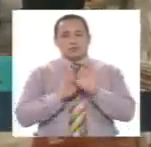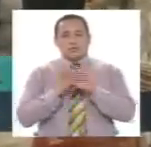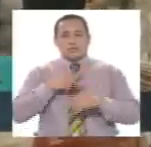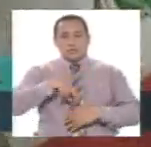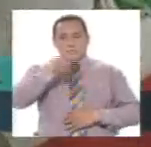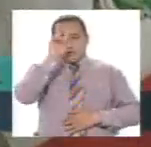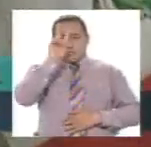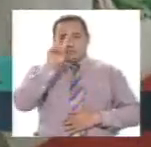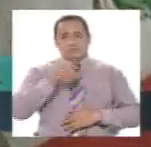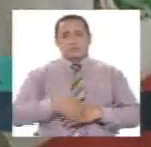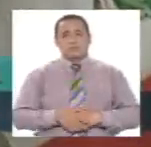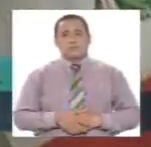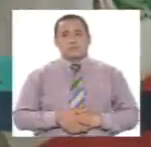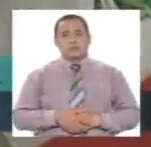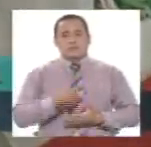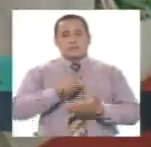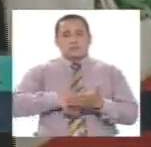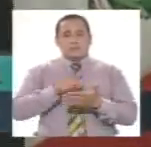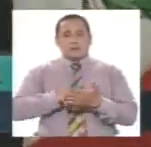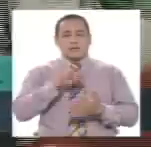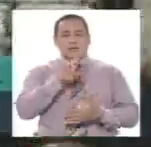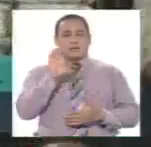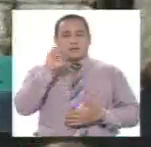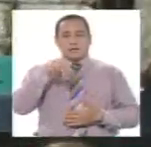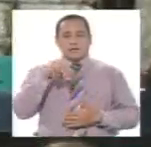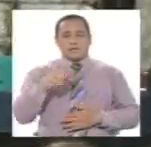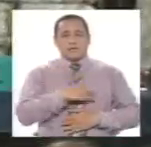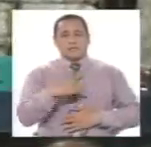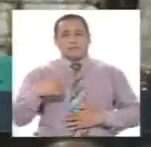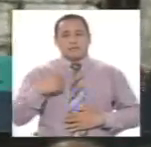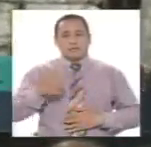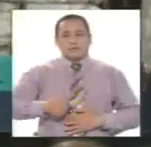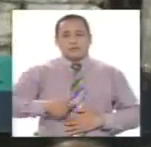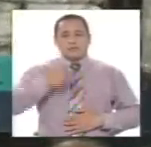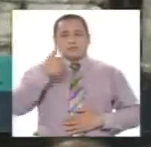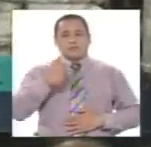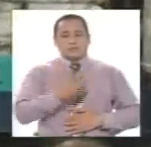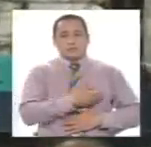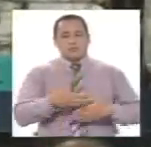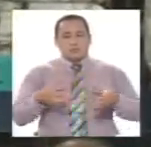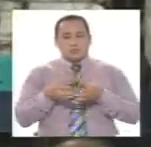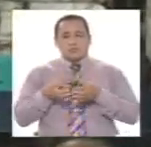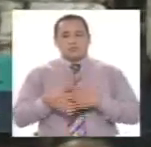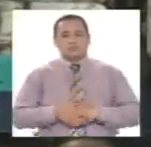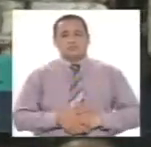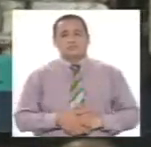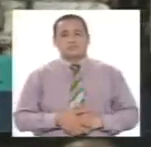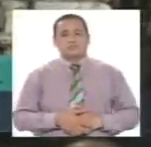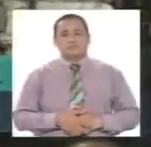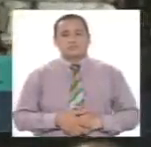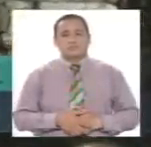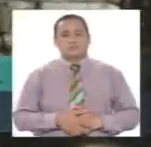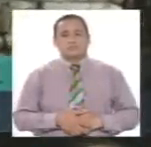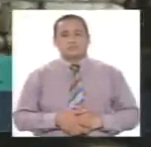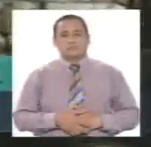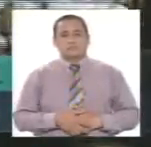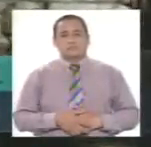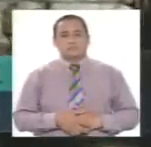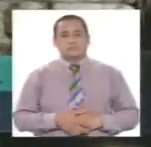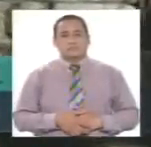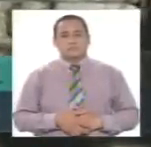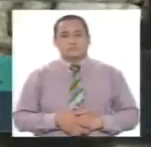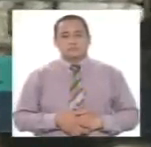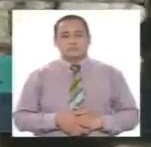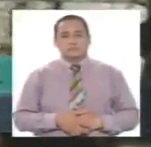Constitucional de la República. Rúbrica René Cornejo Díaz, Presidente del Consejo de Ministros.